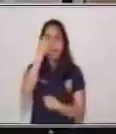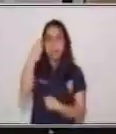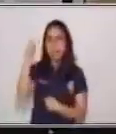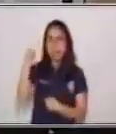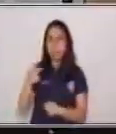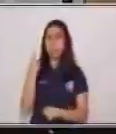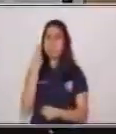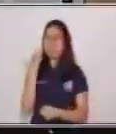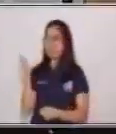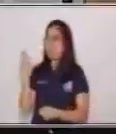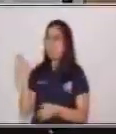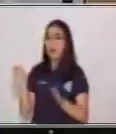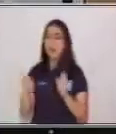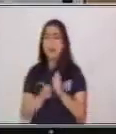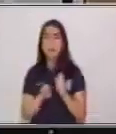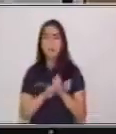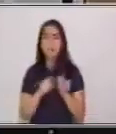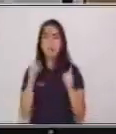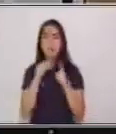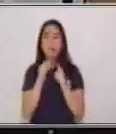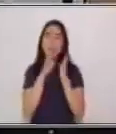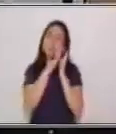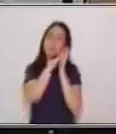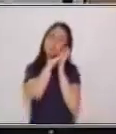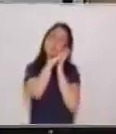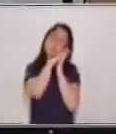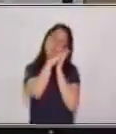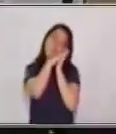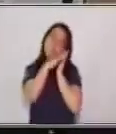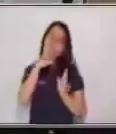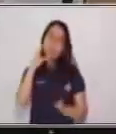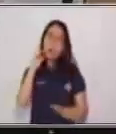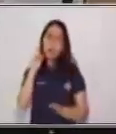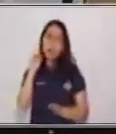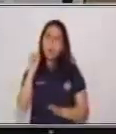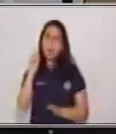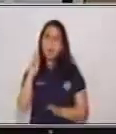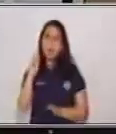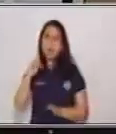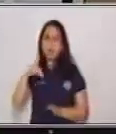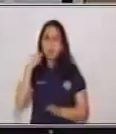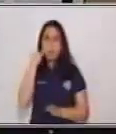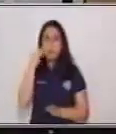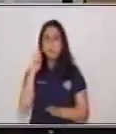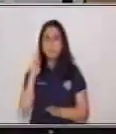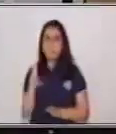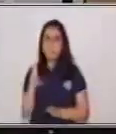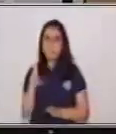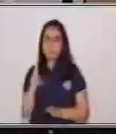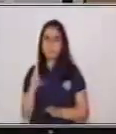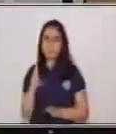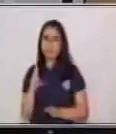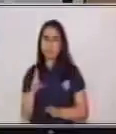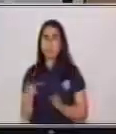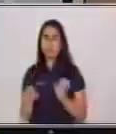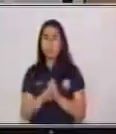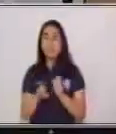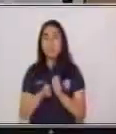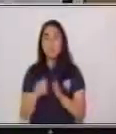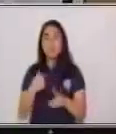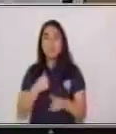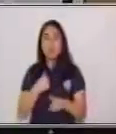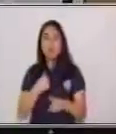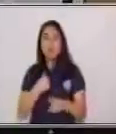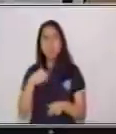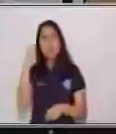dormir. Recuerda que para acentuar vamos a empezar a contar de la última para atrás, es decir, de